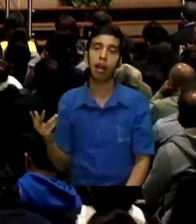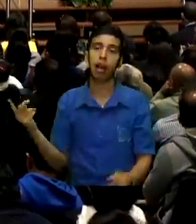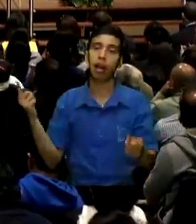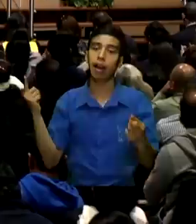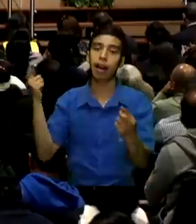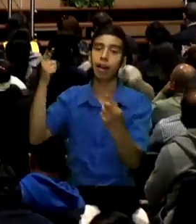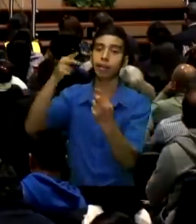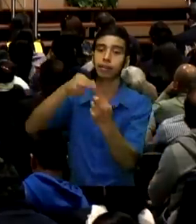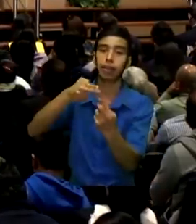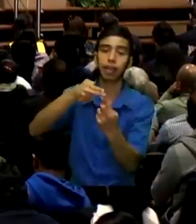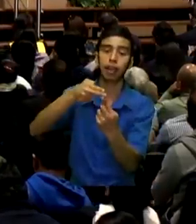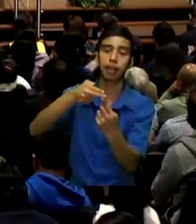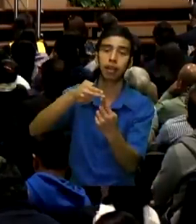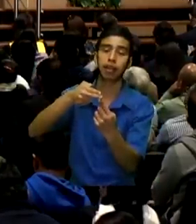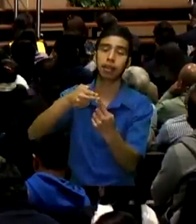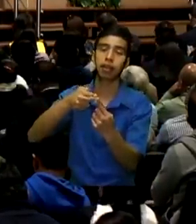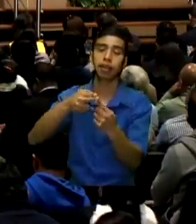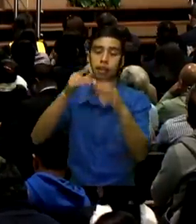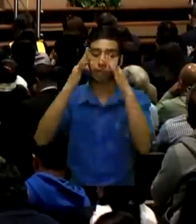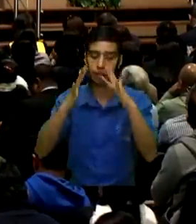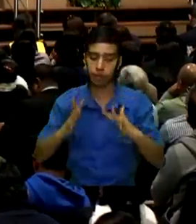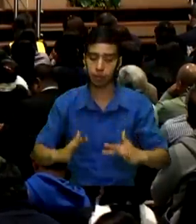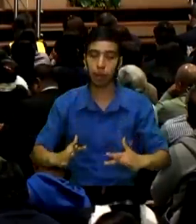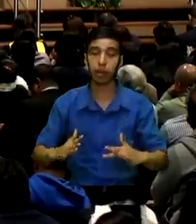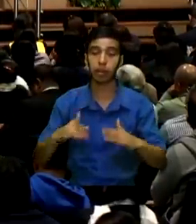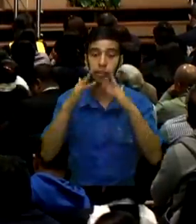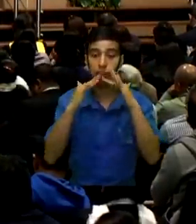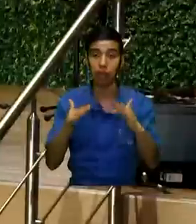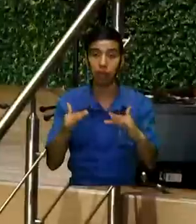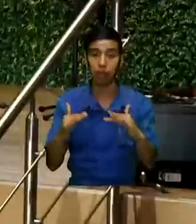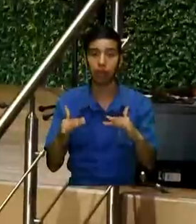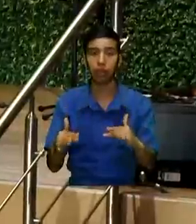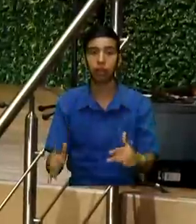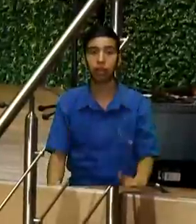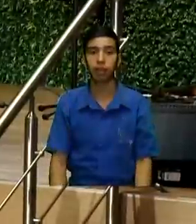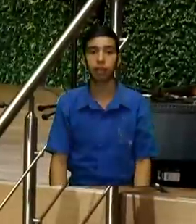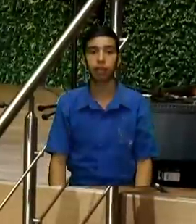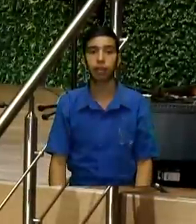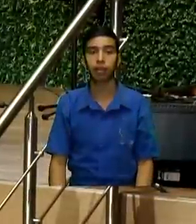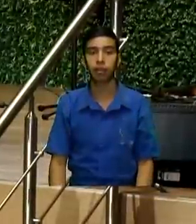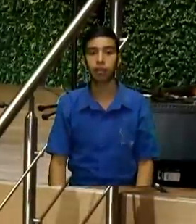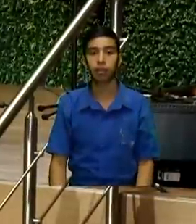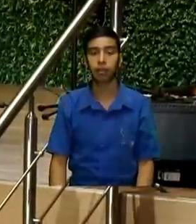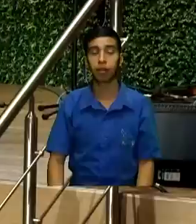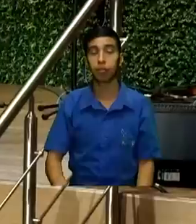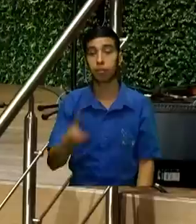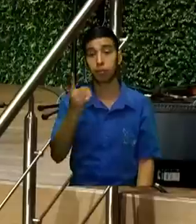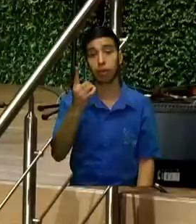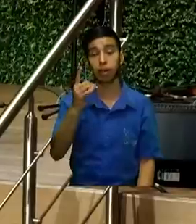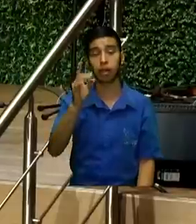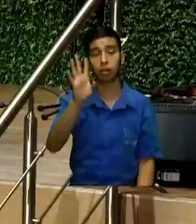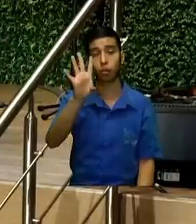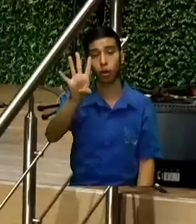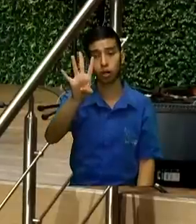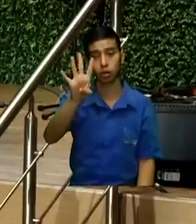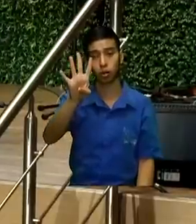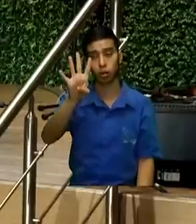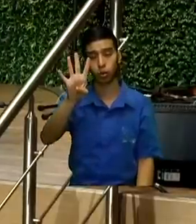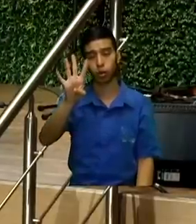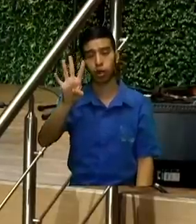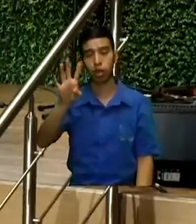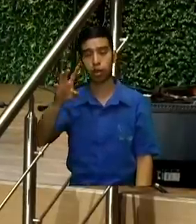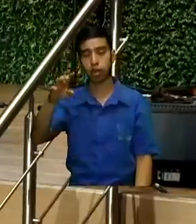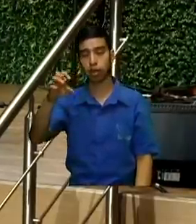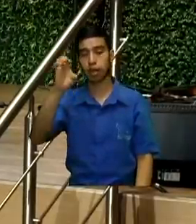paremos. Entonces, hay varias luchas, ya llevamos 5. Las primeras 4 están en Efesios, ya las dijimos. La otra son las